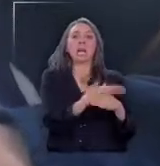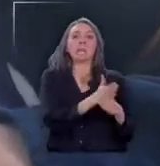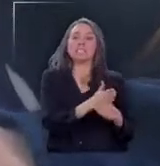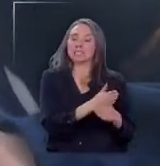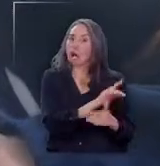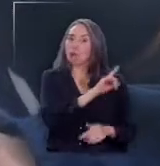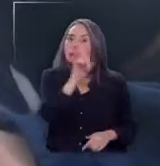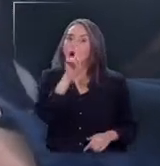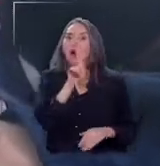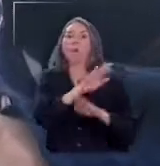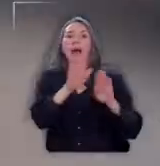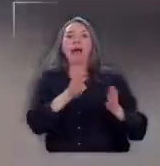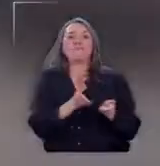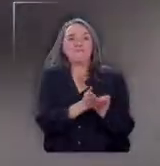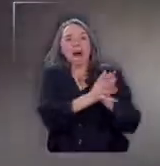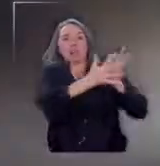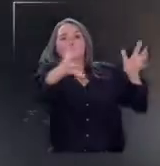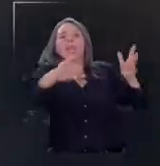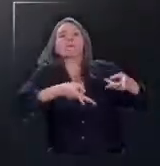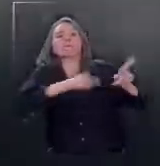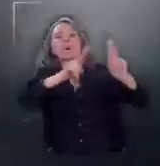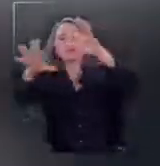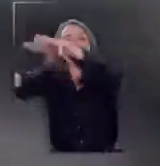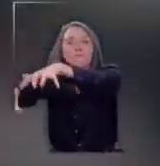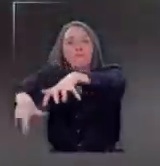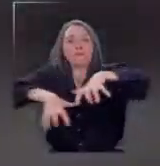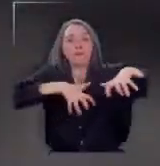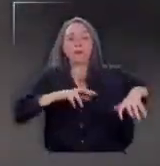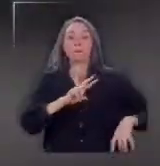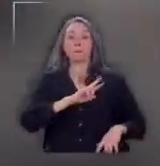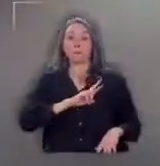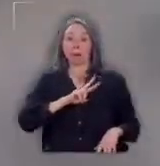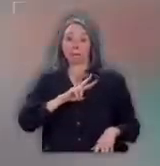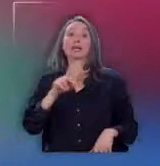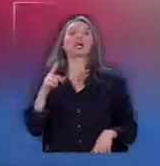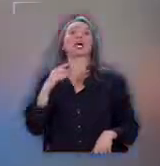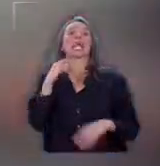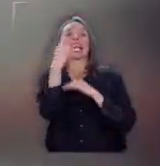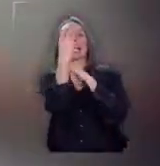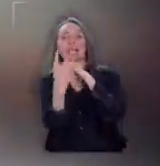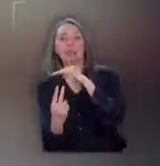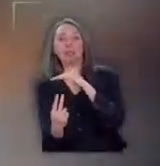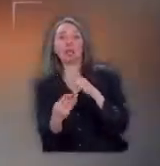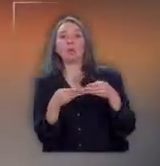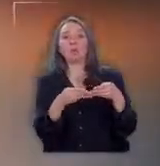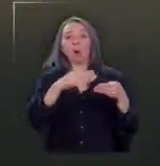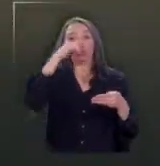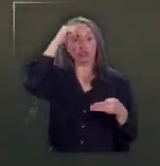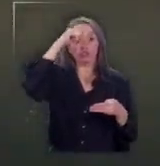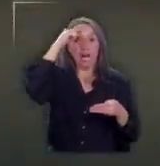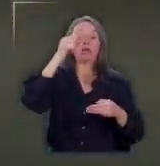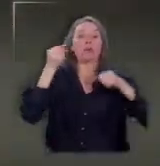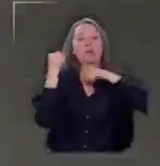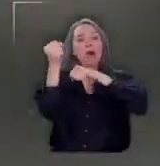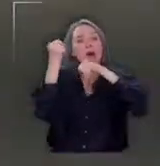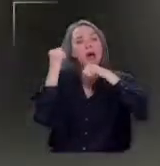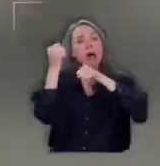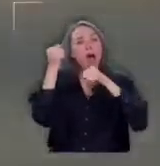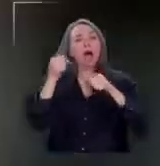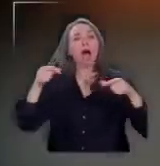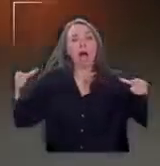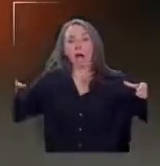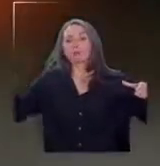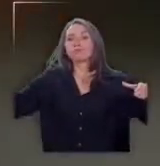no más a la pesca r en la misma región también en Quintero y en el puerto de San Antonio donde desde distintos